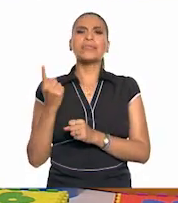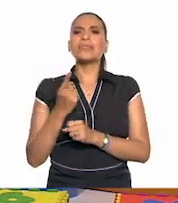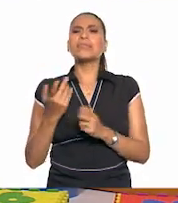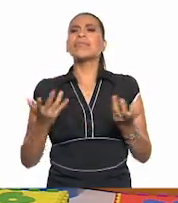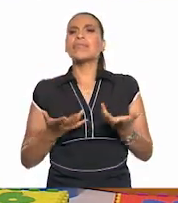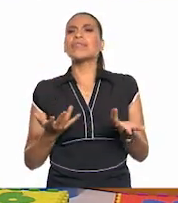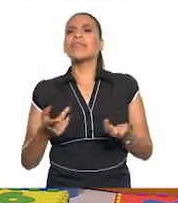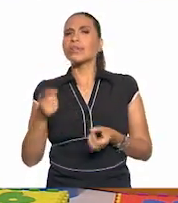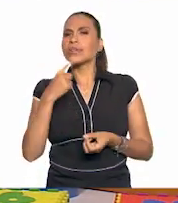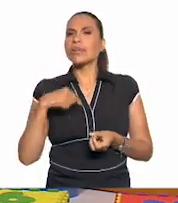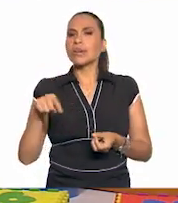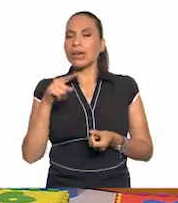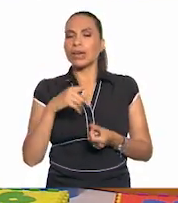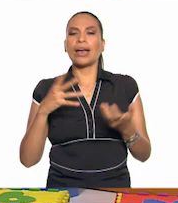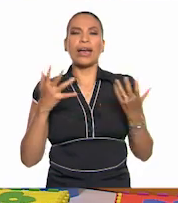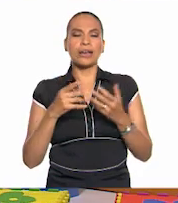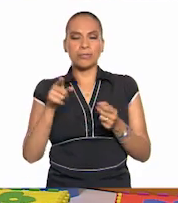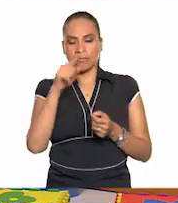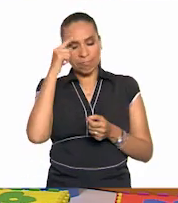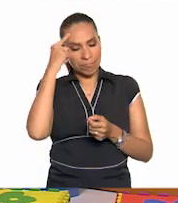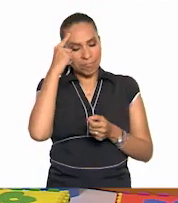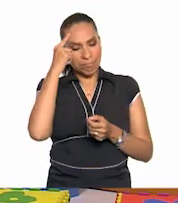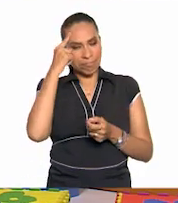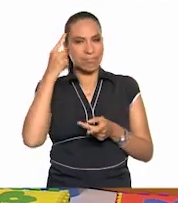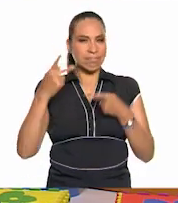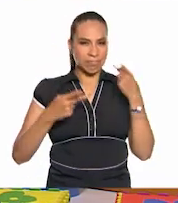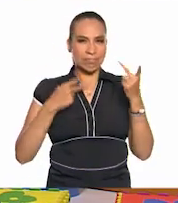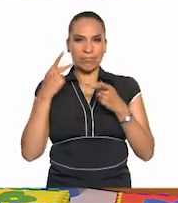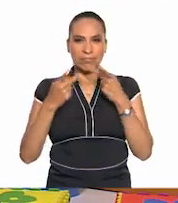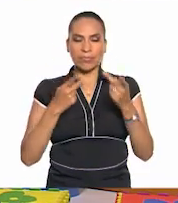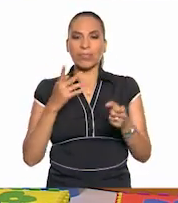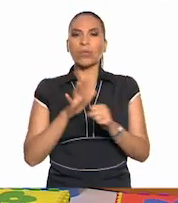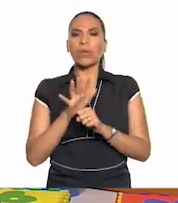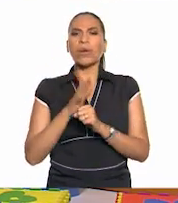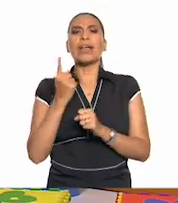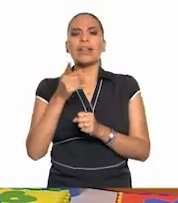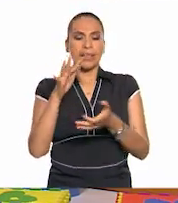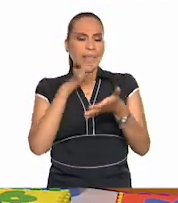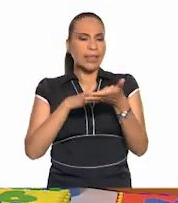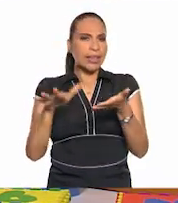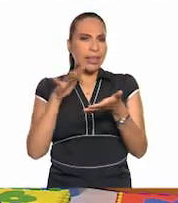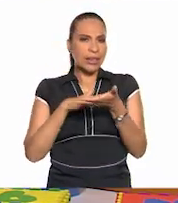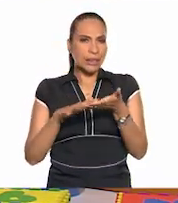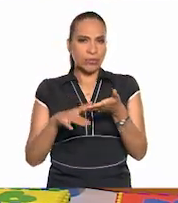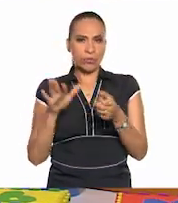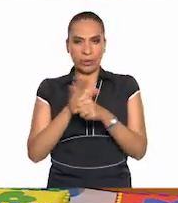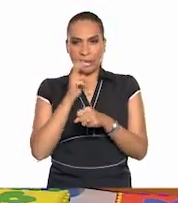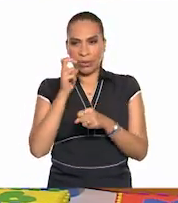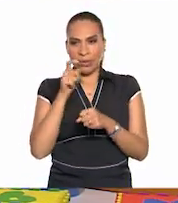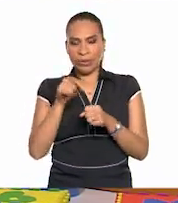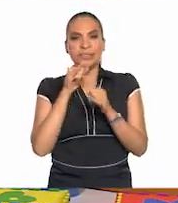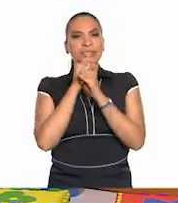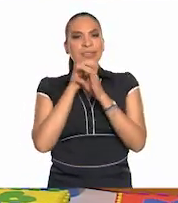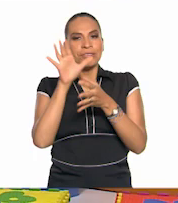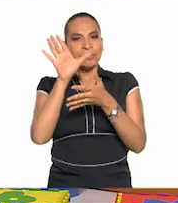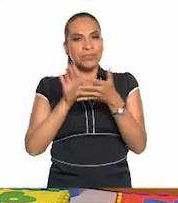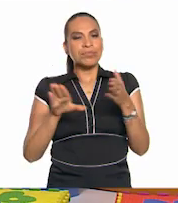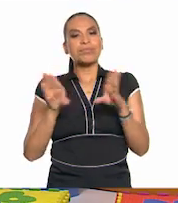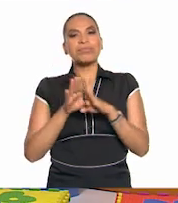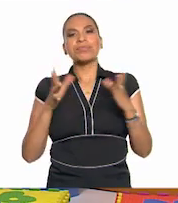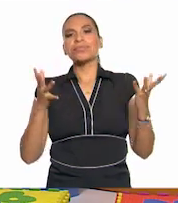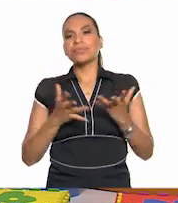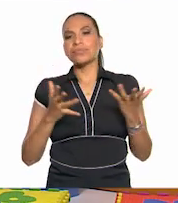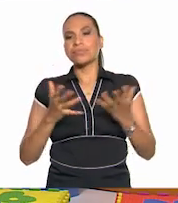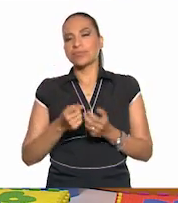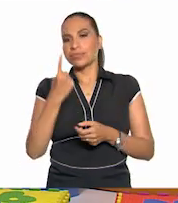tenemos que hacer nosotros es formularnos preguntas acerca de lo que leemos. En este caso, de la información de cómo